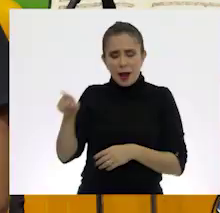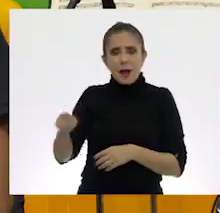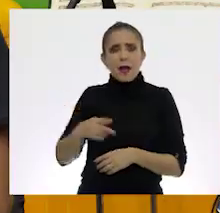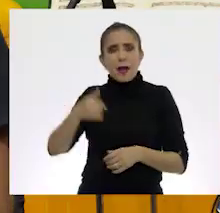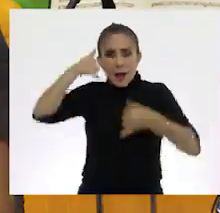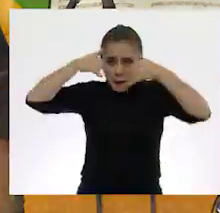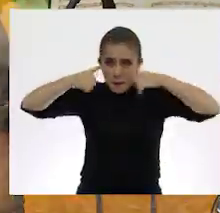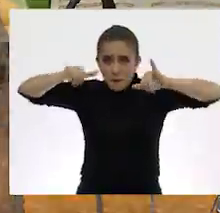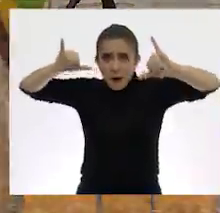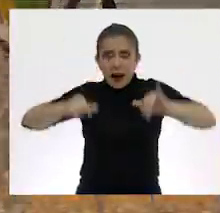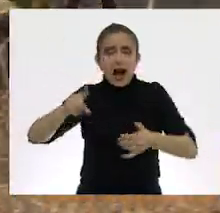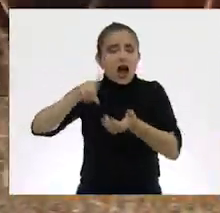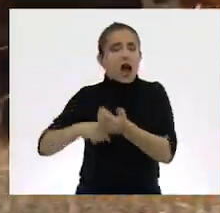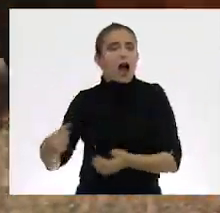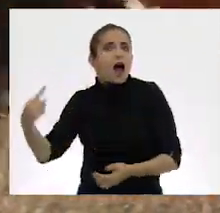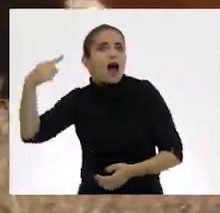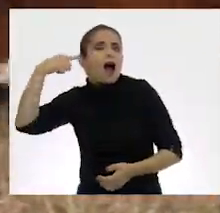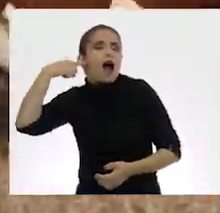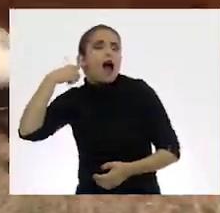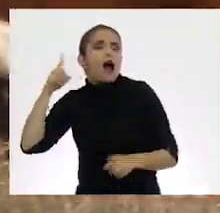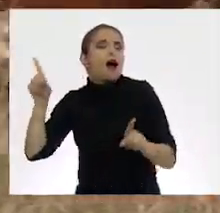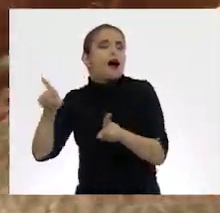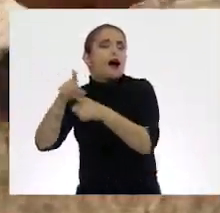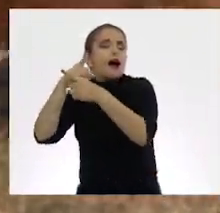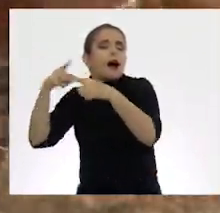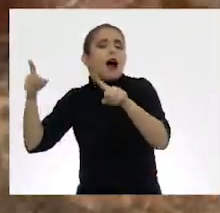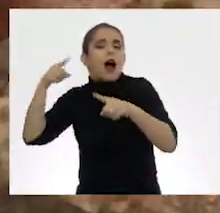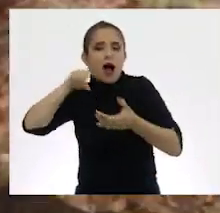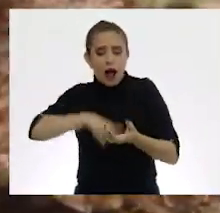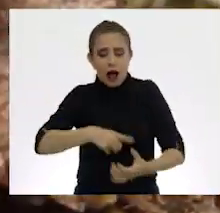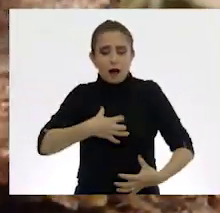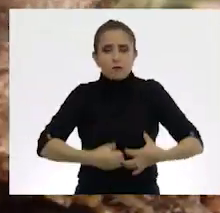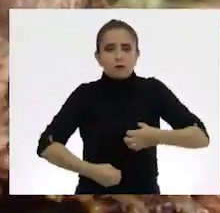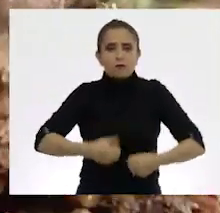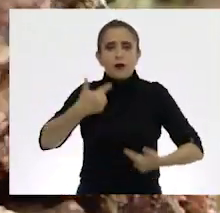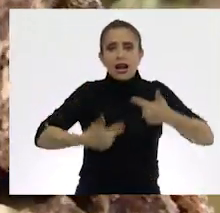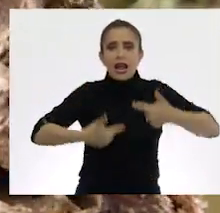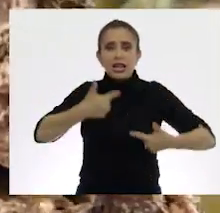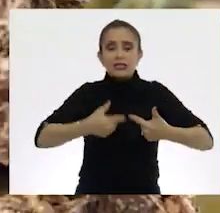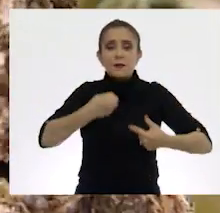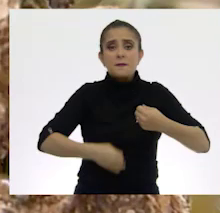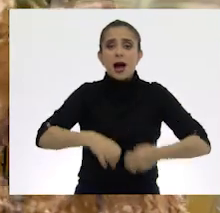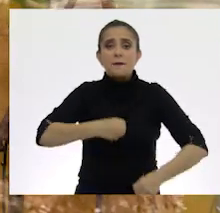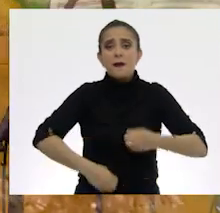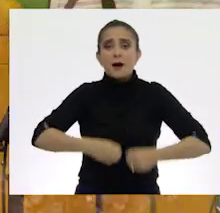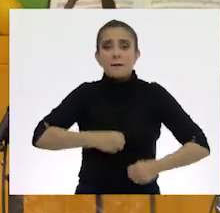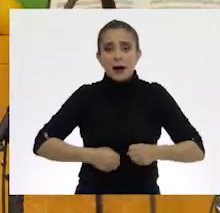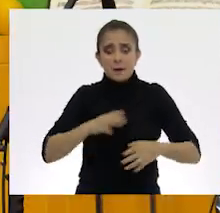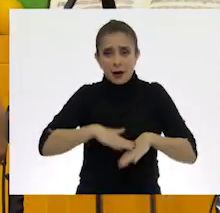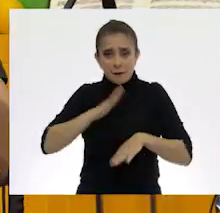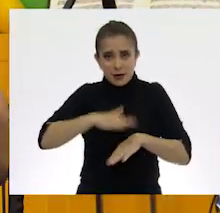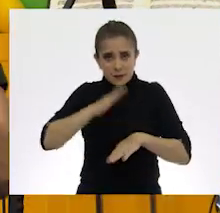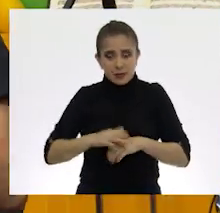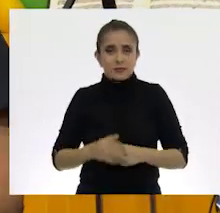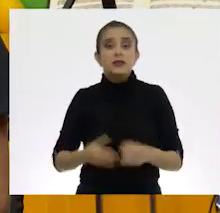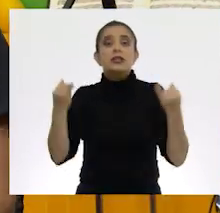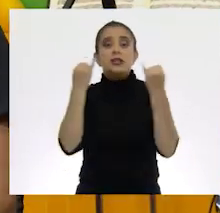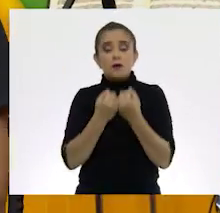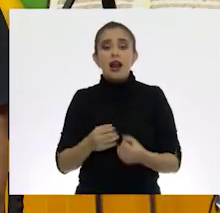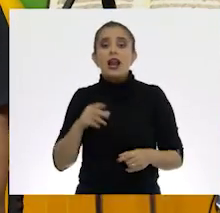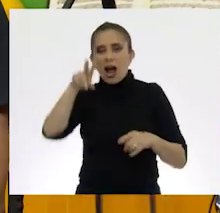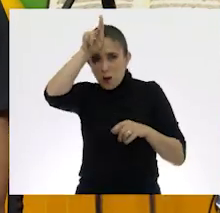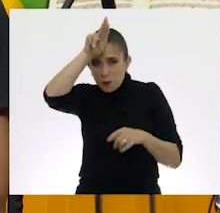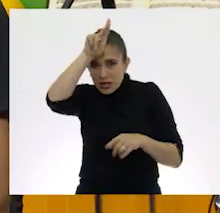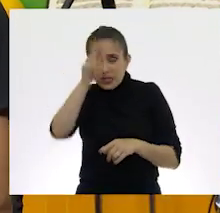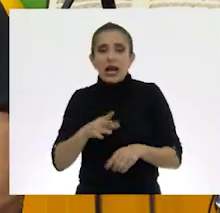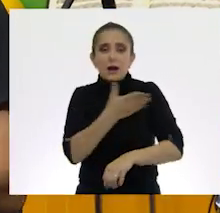que las vacas dan más leche cuando escuchan música relajante? Y por contra, las termitas, esas hormigas, comen madera al